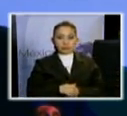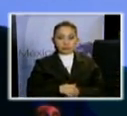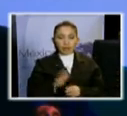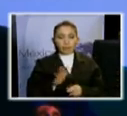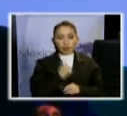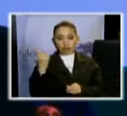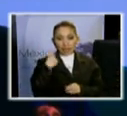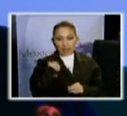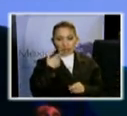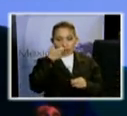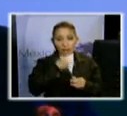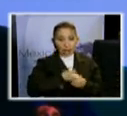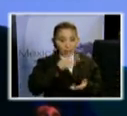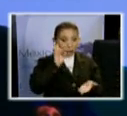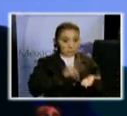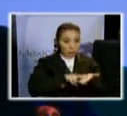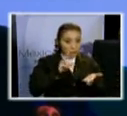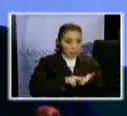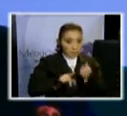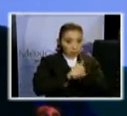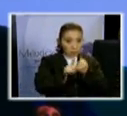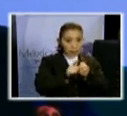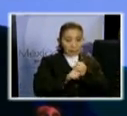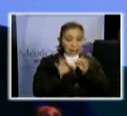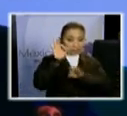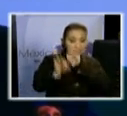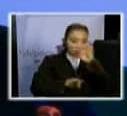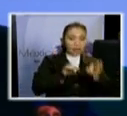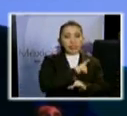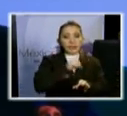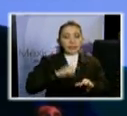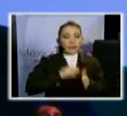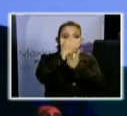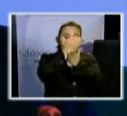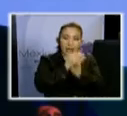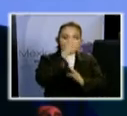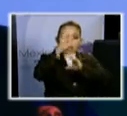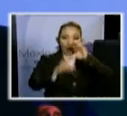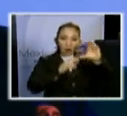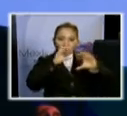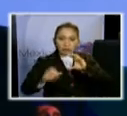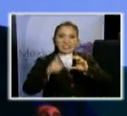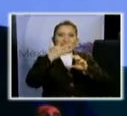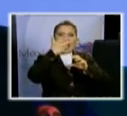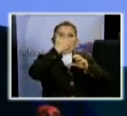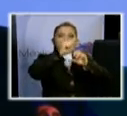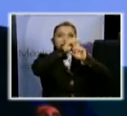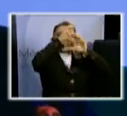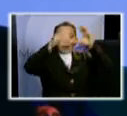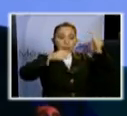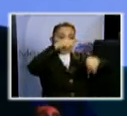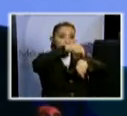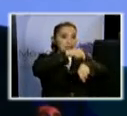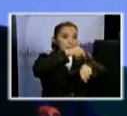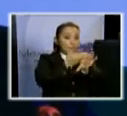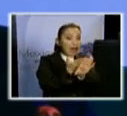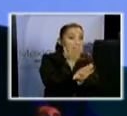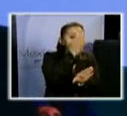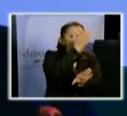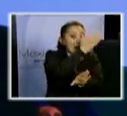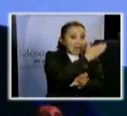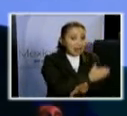por cuestiones del costo de este problema. Hay que reducir las emisiones y las concentraciones de gases en un tiempo antes